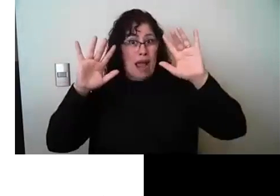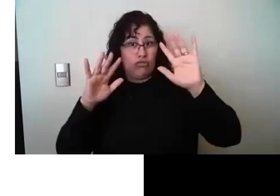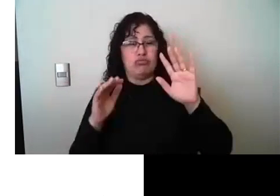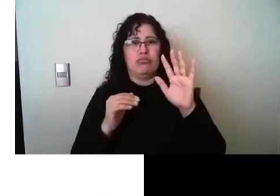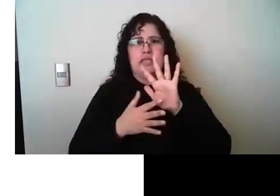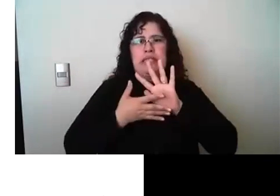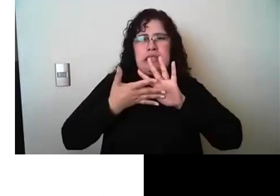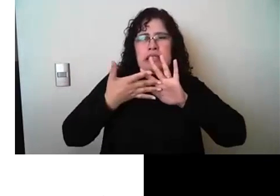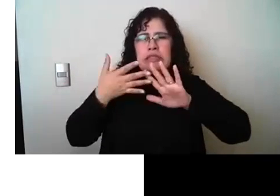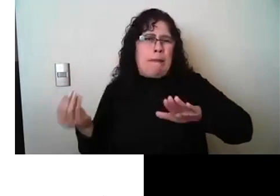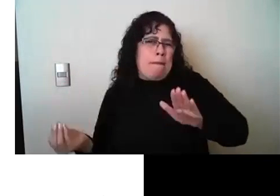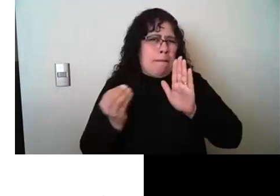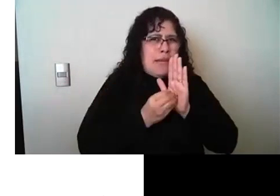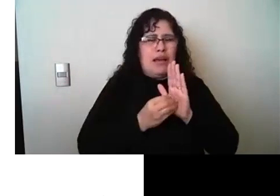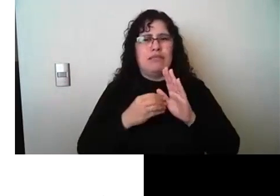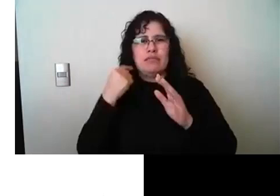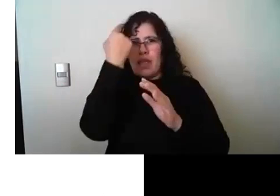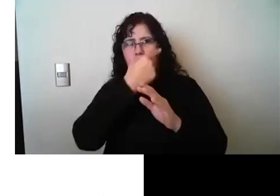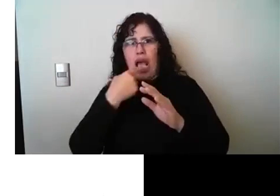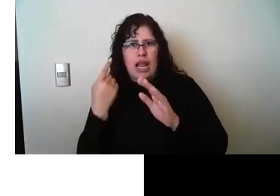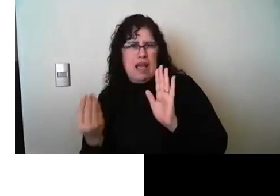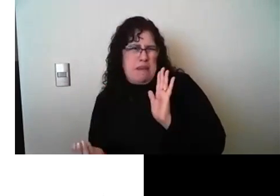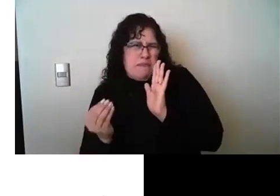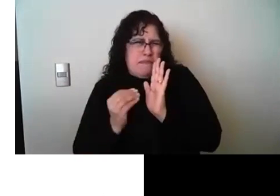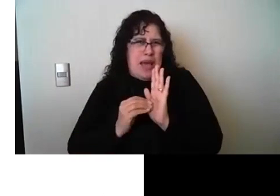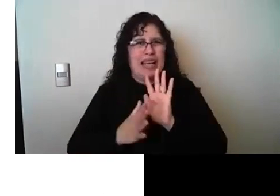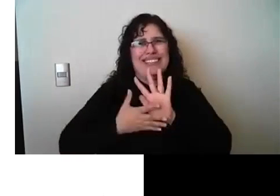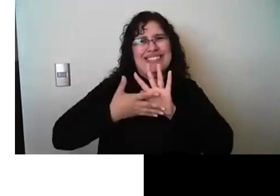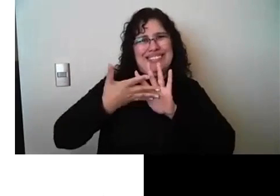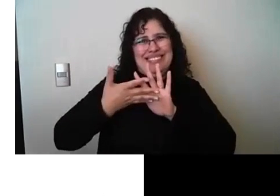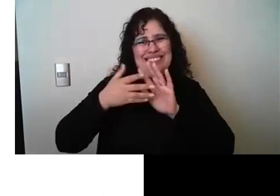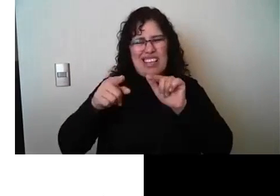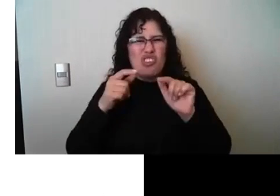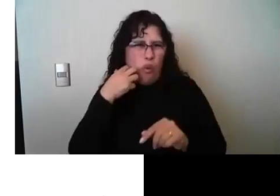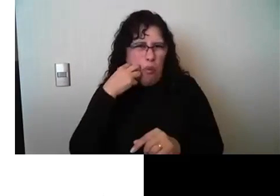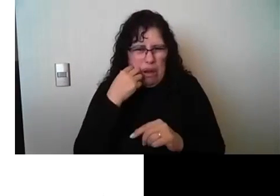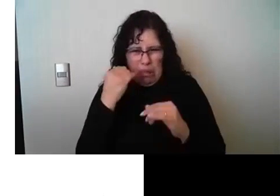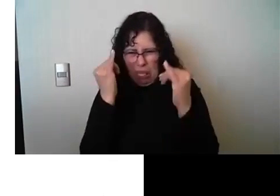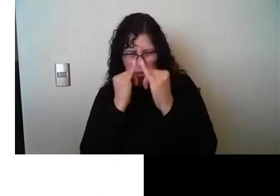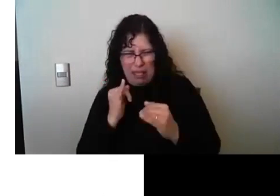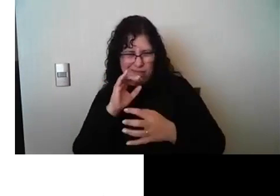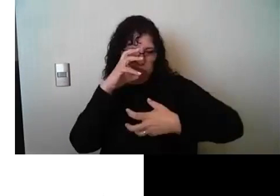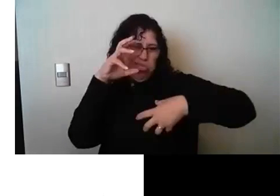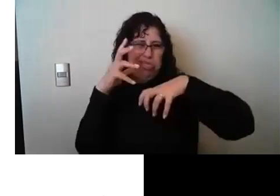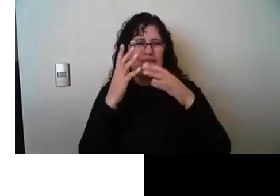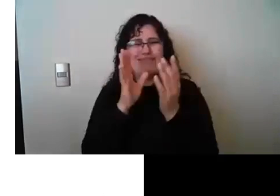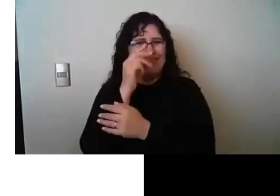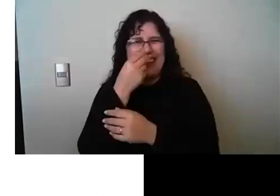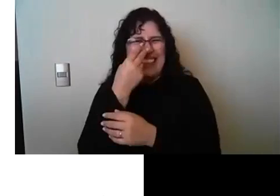de esa forma interpretamos este humano con, digamos,